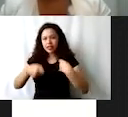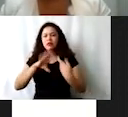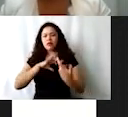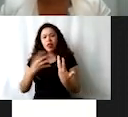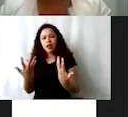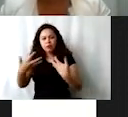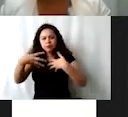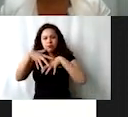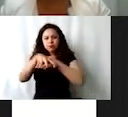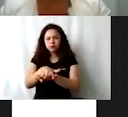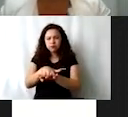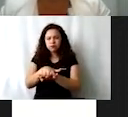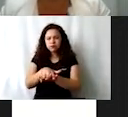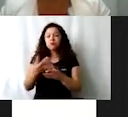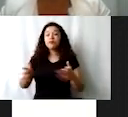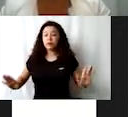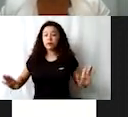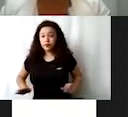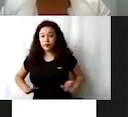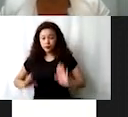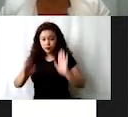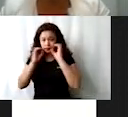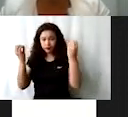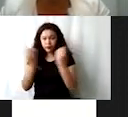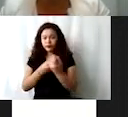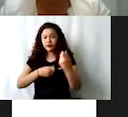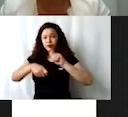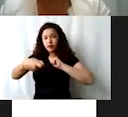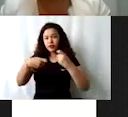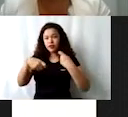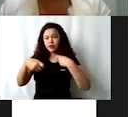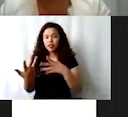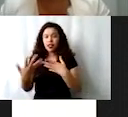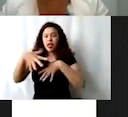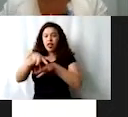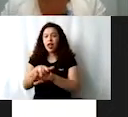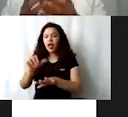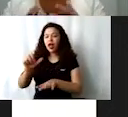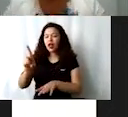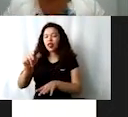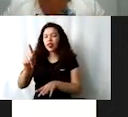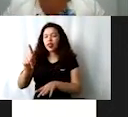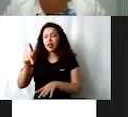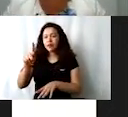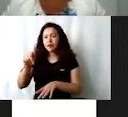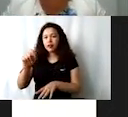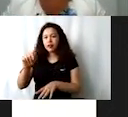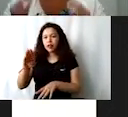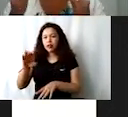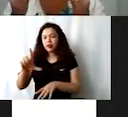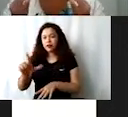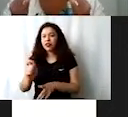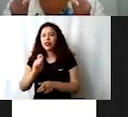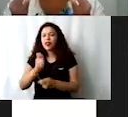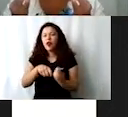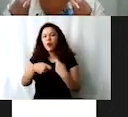Las características de estas organizaciones flexibles y adaptables tienden a ser esto, maleables, esto